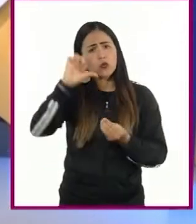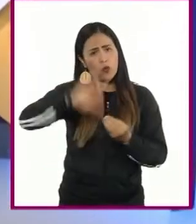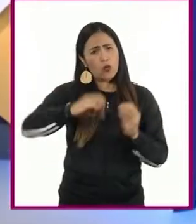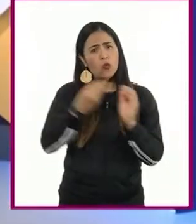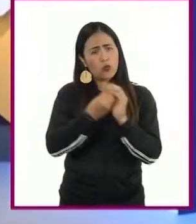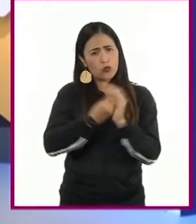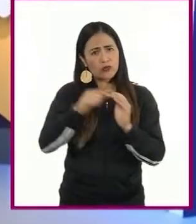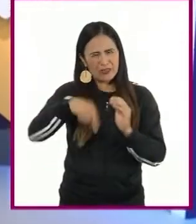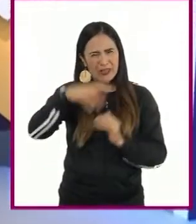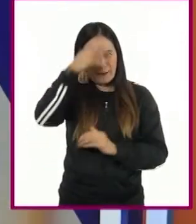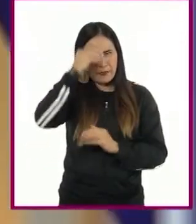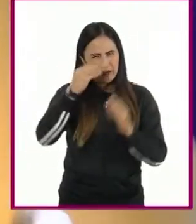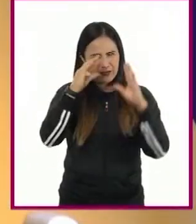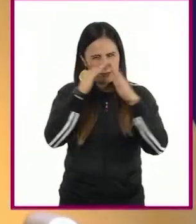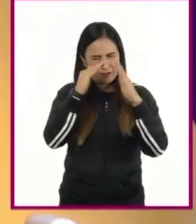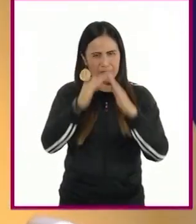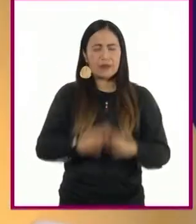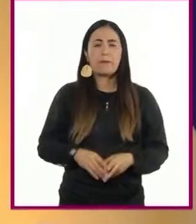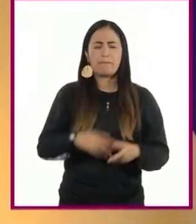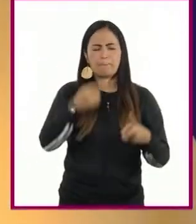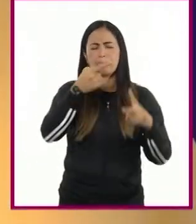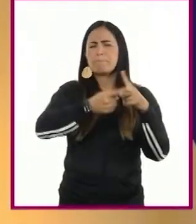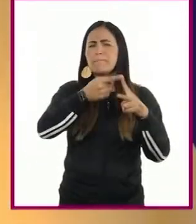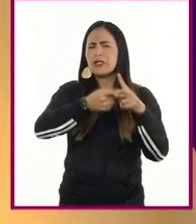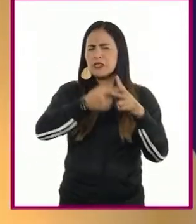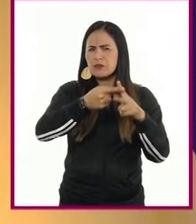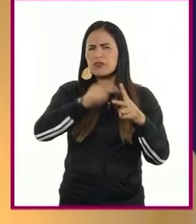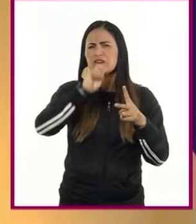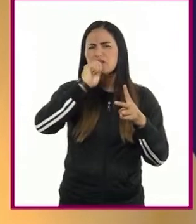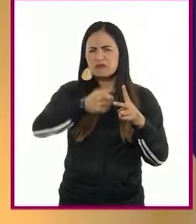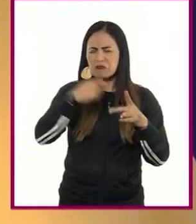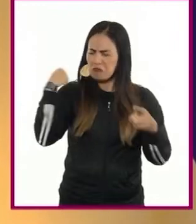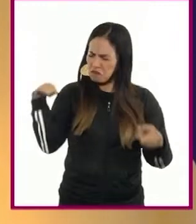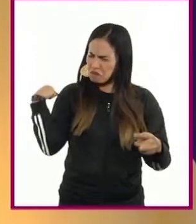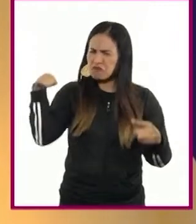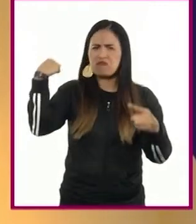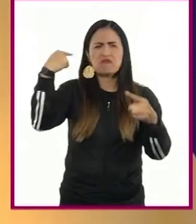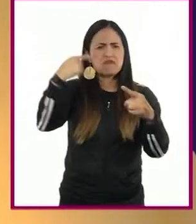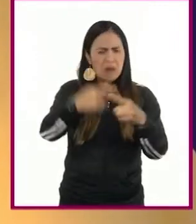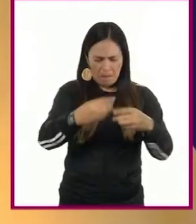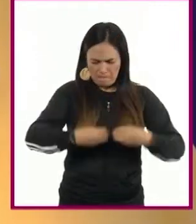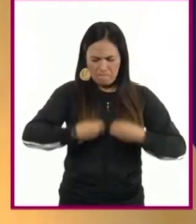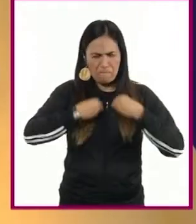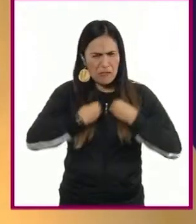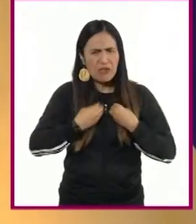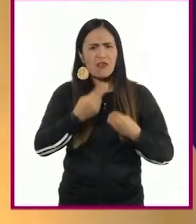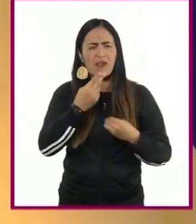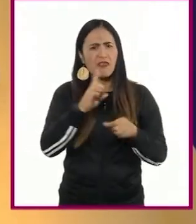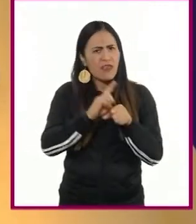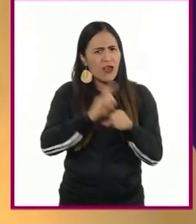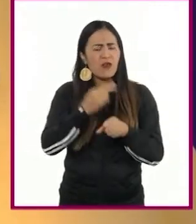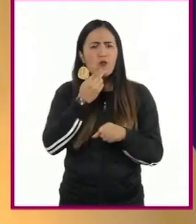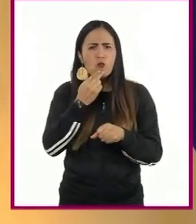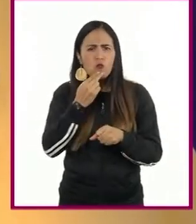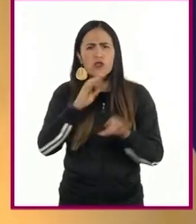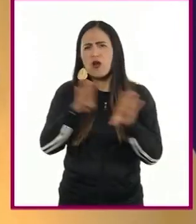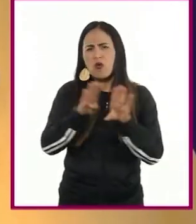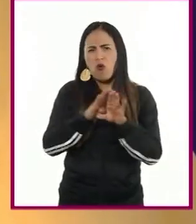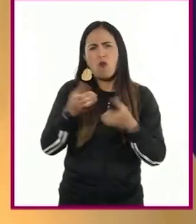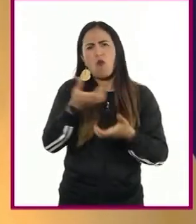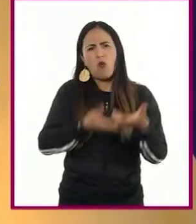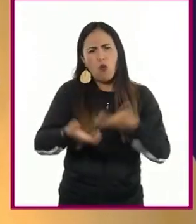de Aprende en Casa. Las matemáticas han sido parte cotidiana, las usamos por ejemplo en el comercio, en